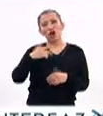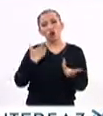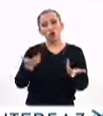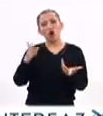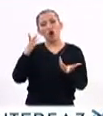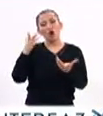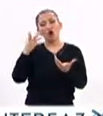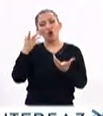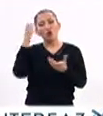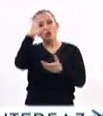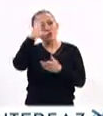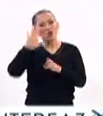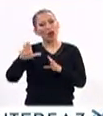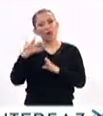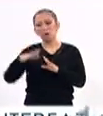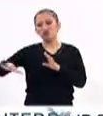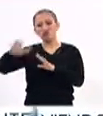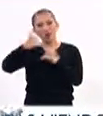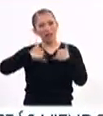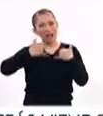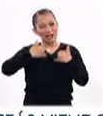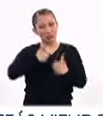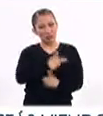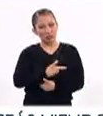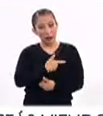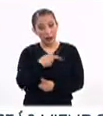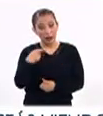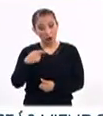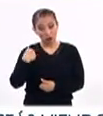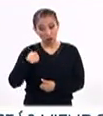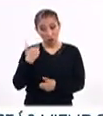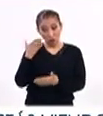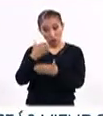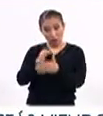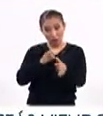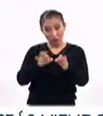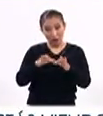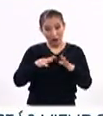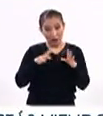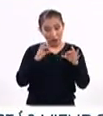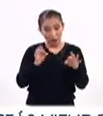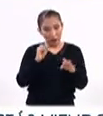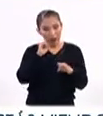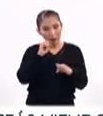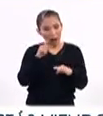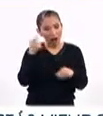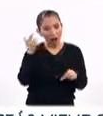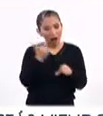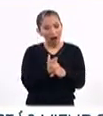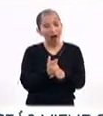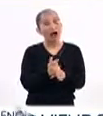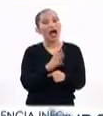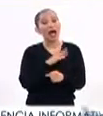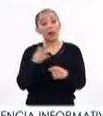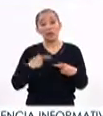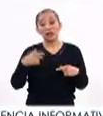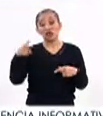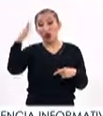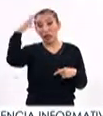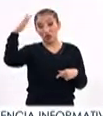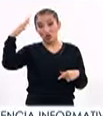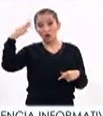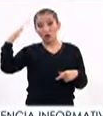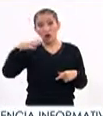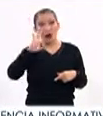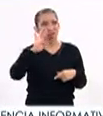popular japonesa, lo que permea en los jóvenes. Pero desde que entré a trabajar en la Fundación Japón, también me di cuenta que la gente adulta,